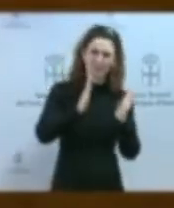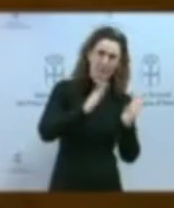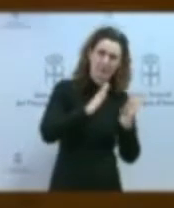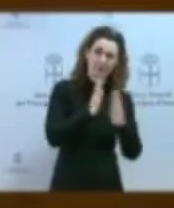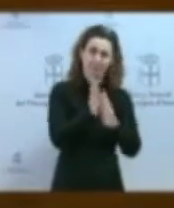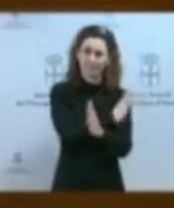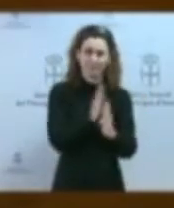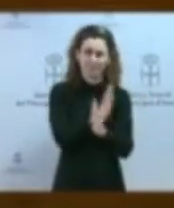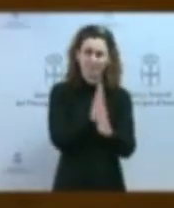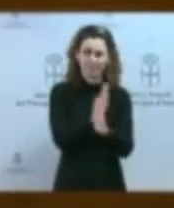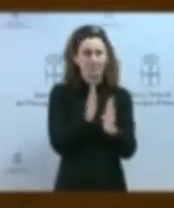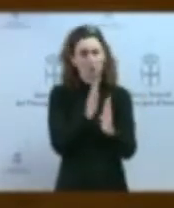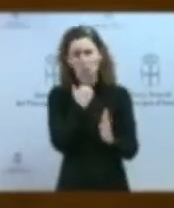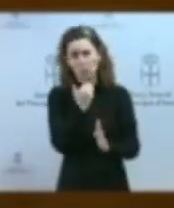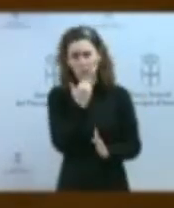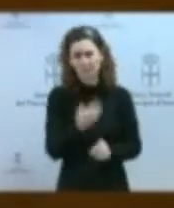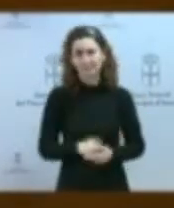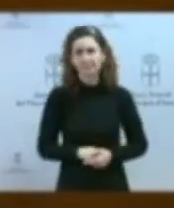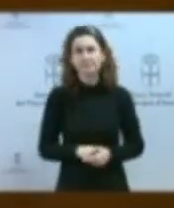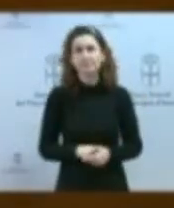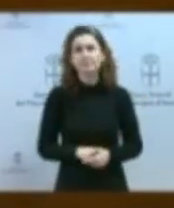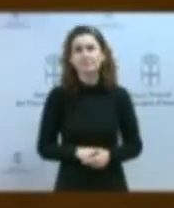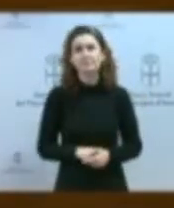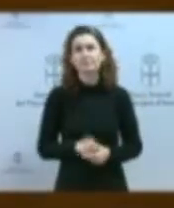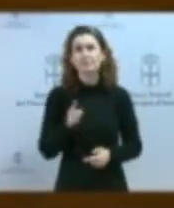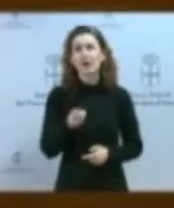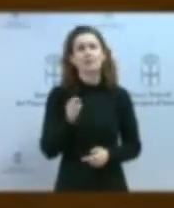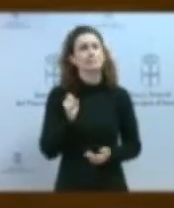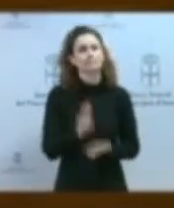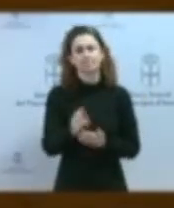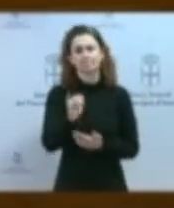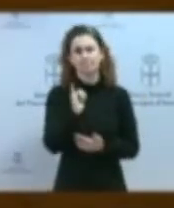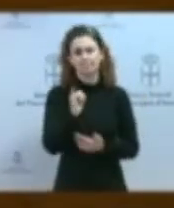y seguimos teniendo un reto que yo creo que nos lo ha revelado pues la propia pandemia, ¿no?